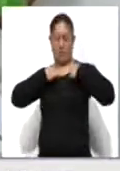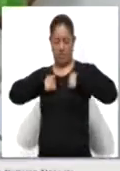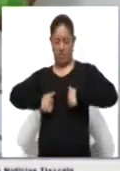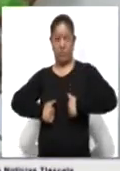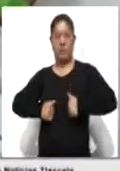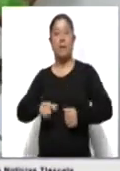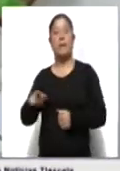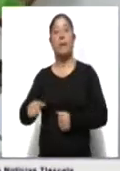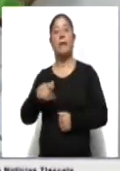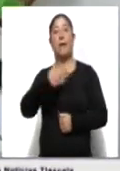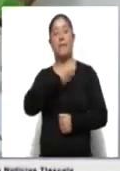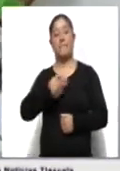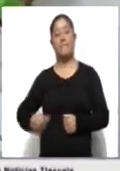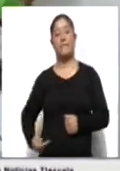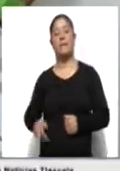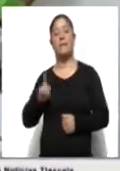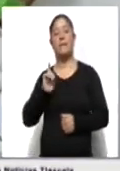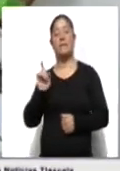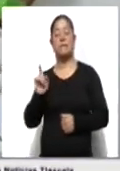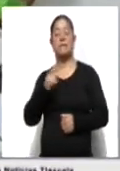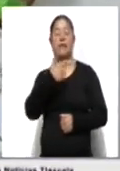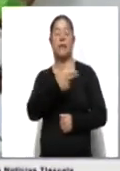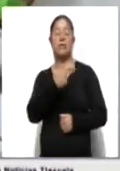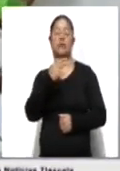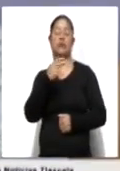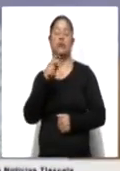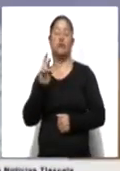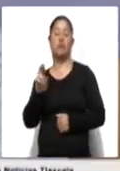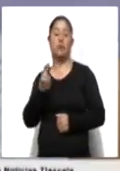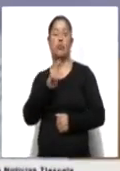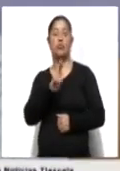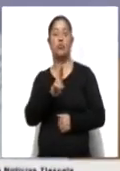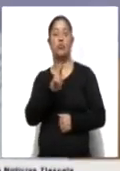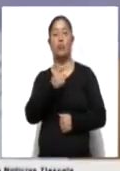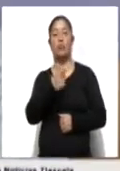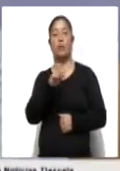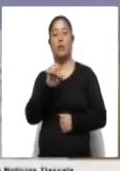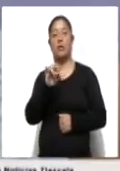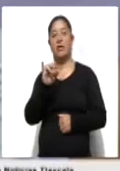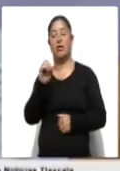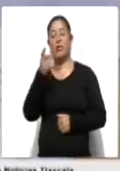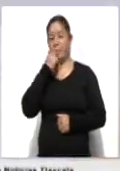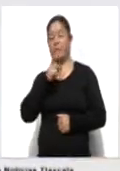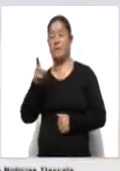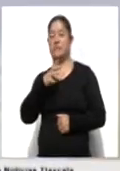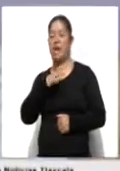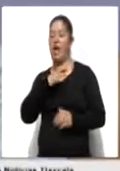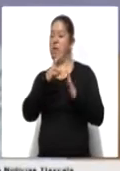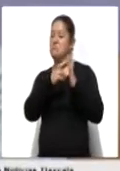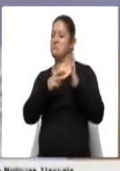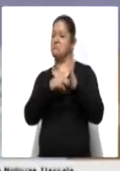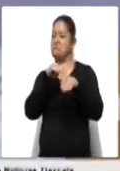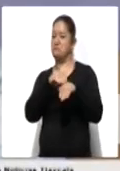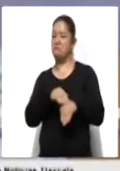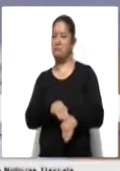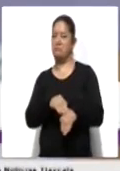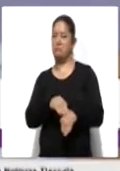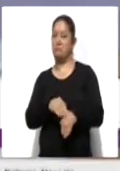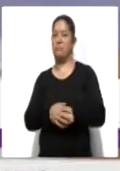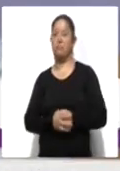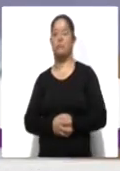Héctor Domínguez Rugerio aseguró que todas las actividades se realizarán bajo las medidas sanitarias correspondientes. La Feria